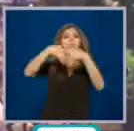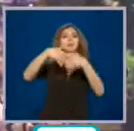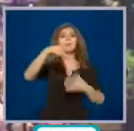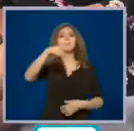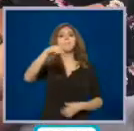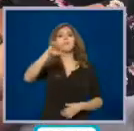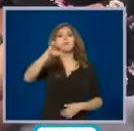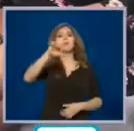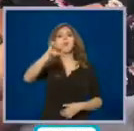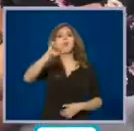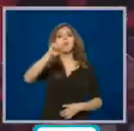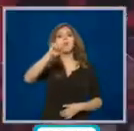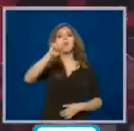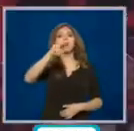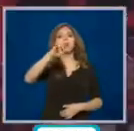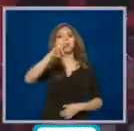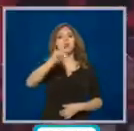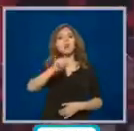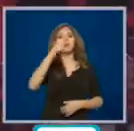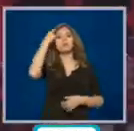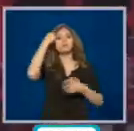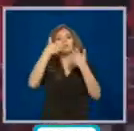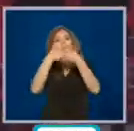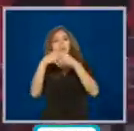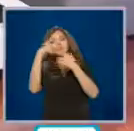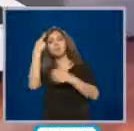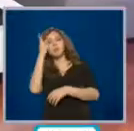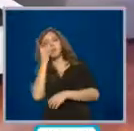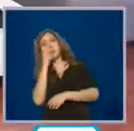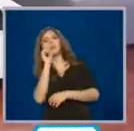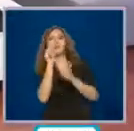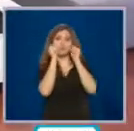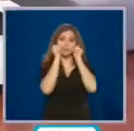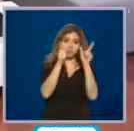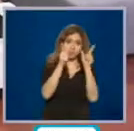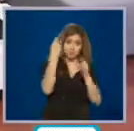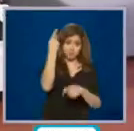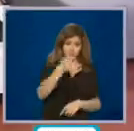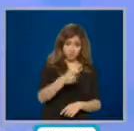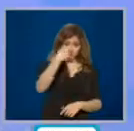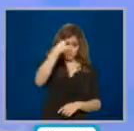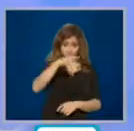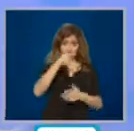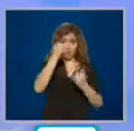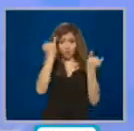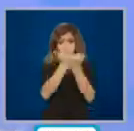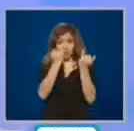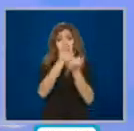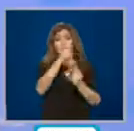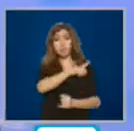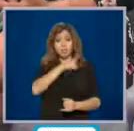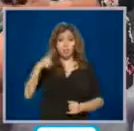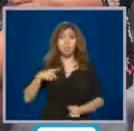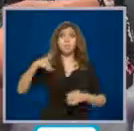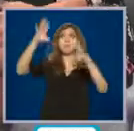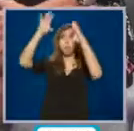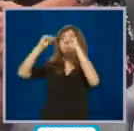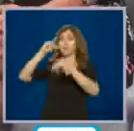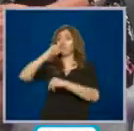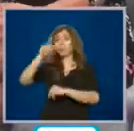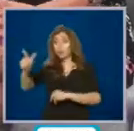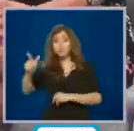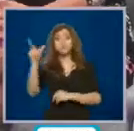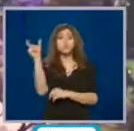estos ciclos, ¿no? Entre sueño y vigilia. Karen, y preparar eso para dormir, ¿no? O sea, Es que apagar aparatos exacto. electrónicos, a apagar eso la iba luz de tu justamente. casa. Cuando empieza